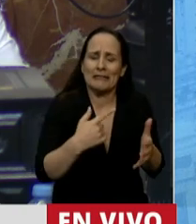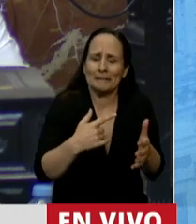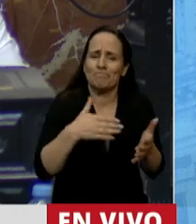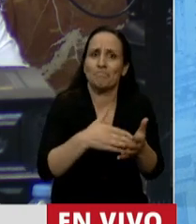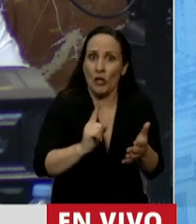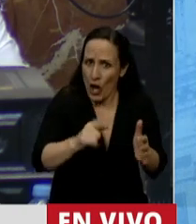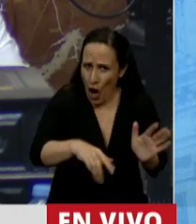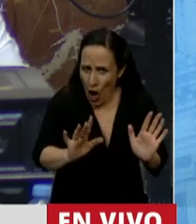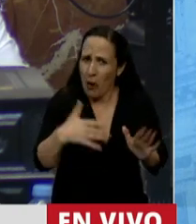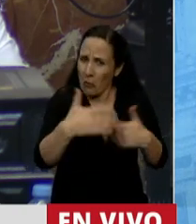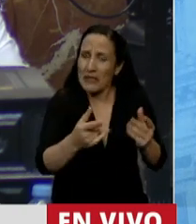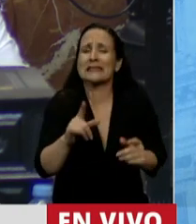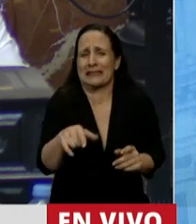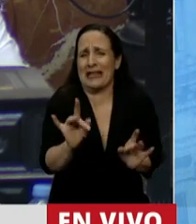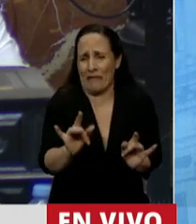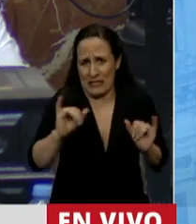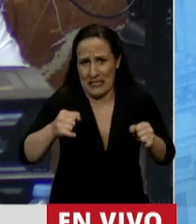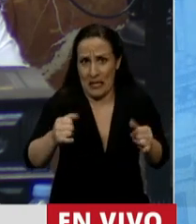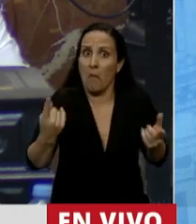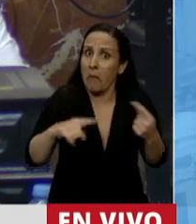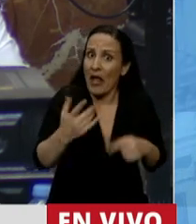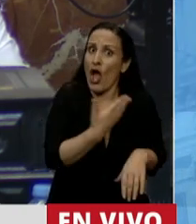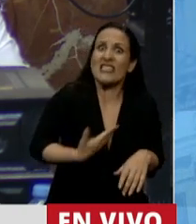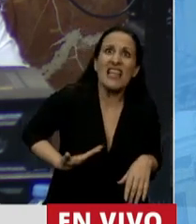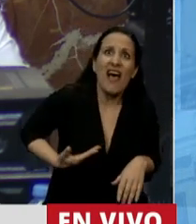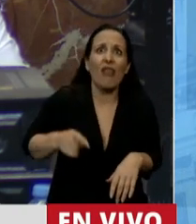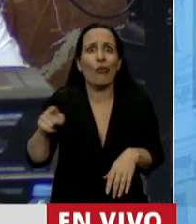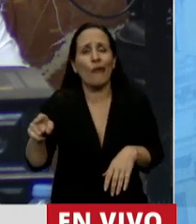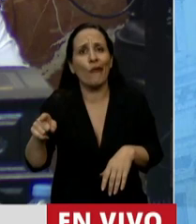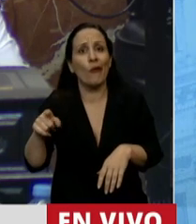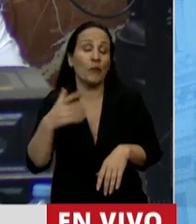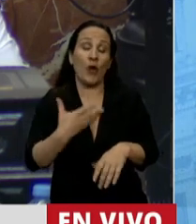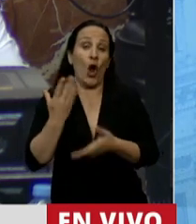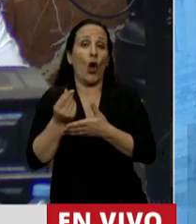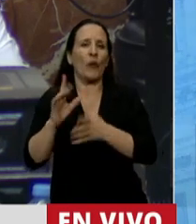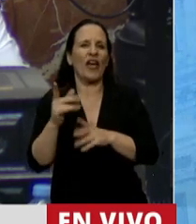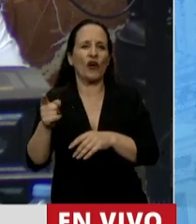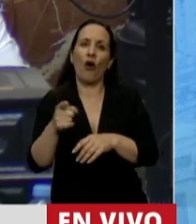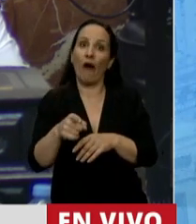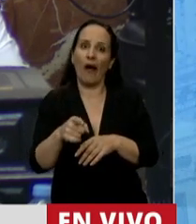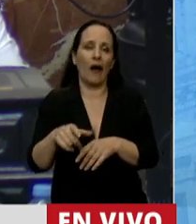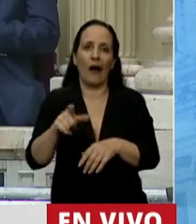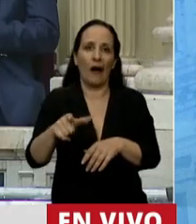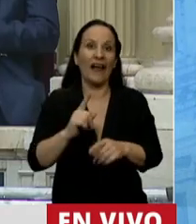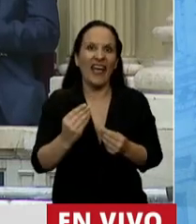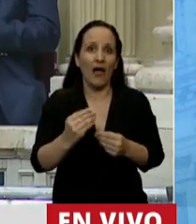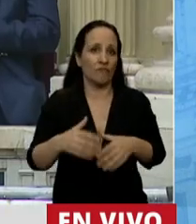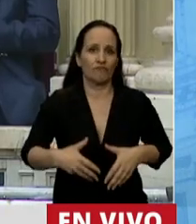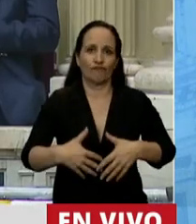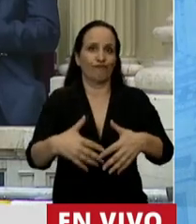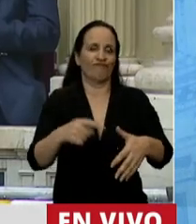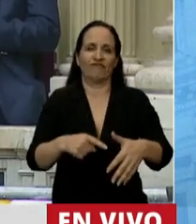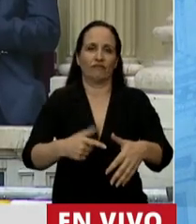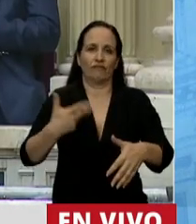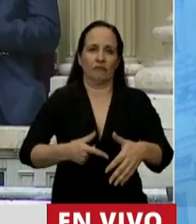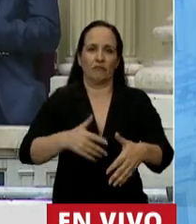camino más difícil, seguro, pero el Estado y el gobierno, la única solución que se le ocurre es eliminar a esa persona por nacer.